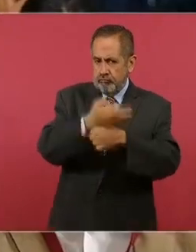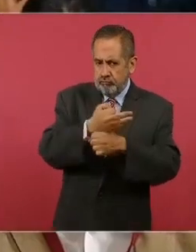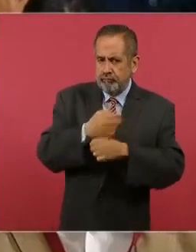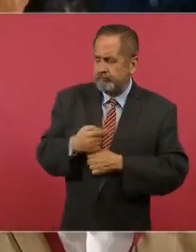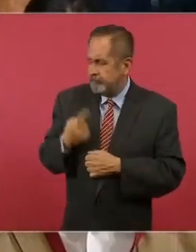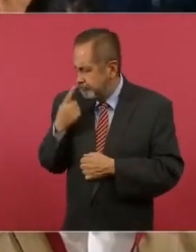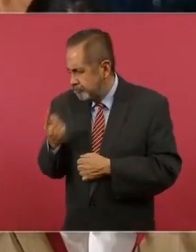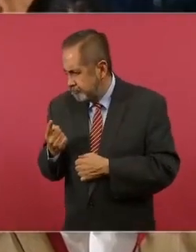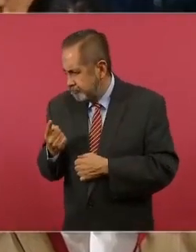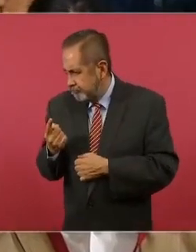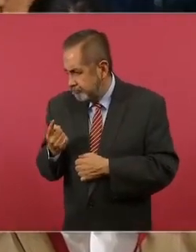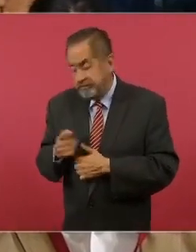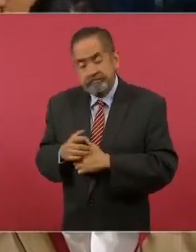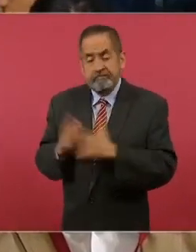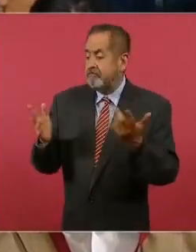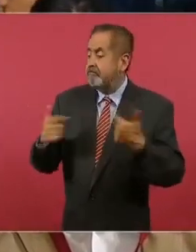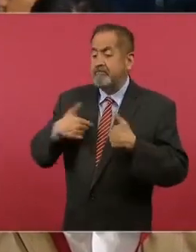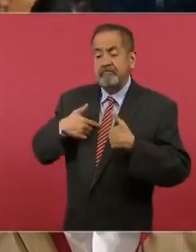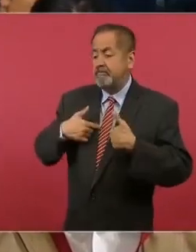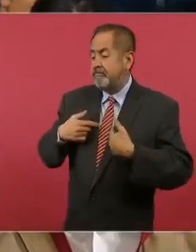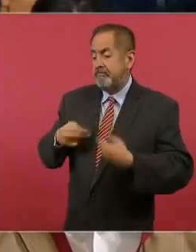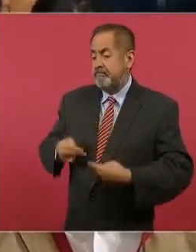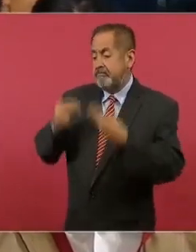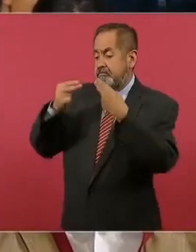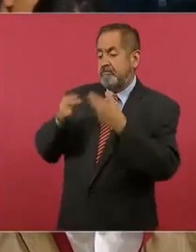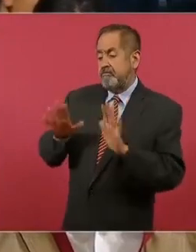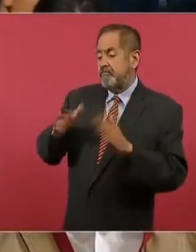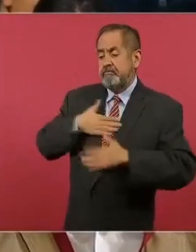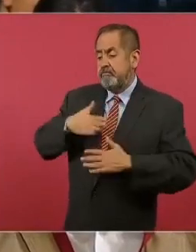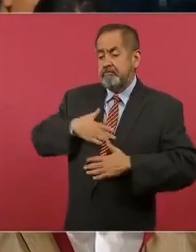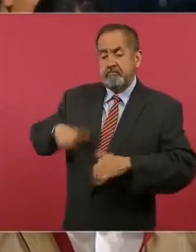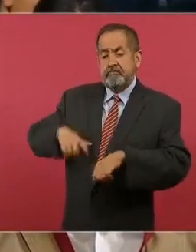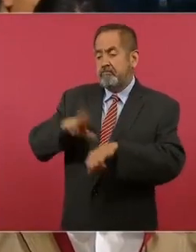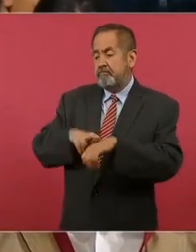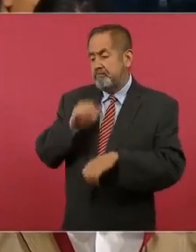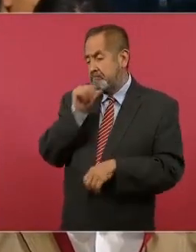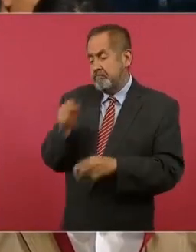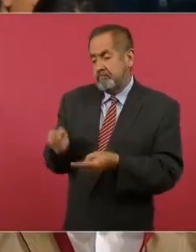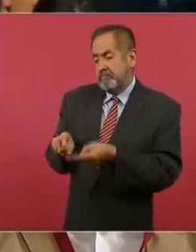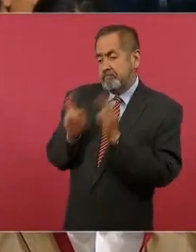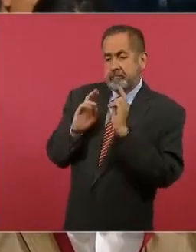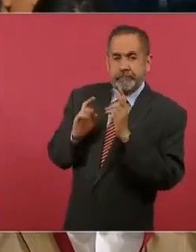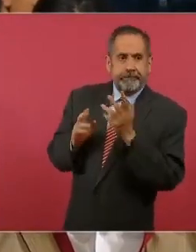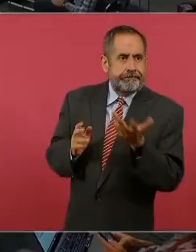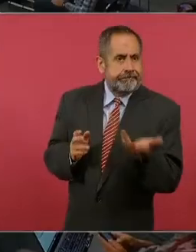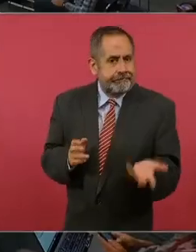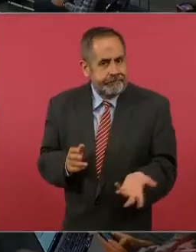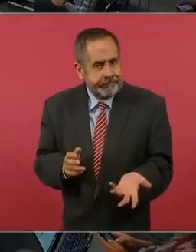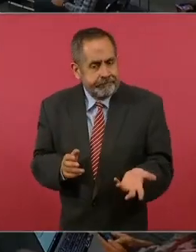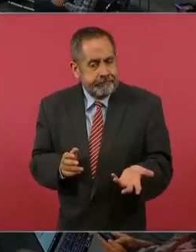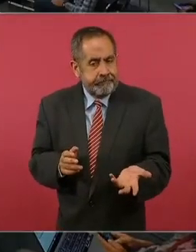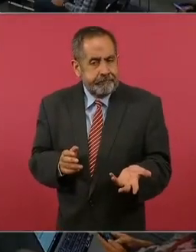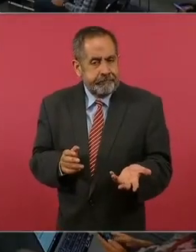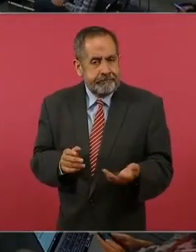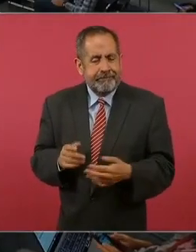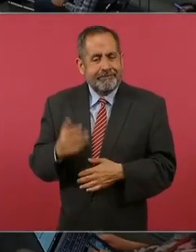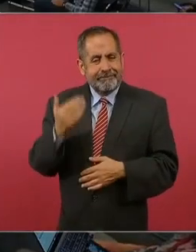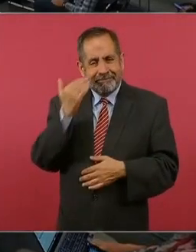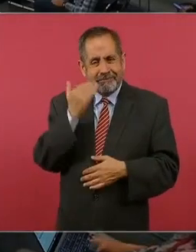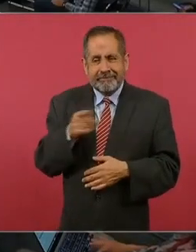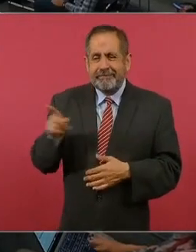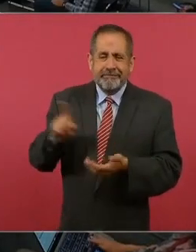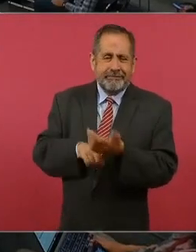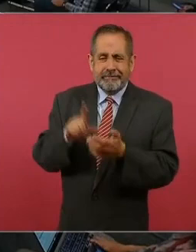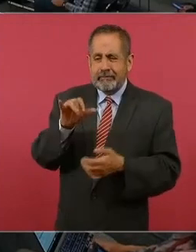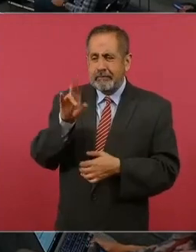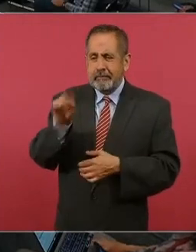pero al final le comentaron que ese asunto no le competía al gobernador. Señor presidente, es claro y notorio el deterioro del señor